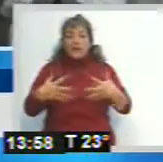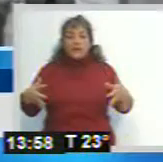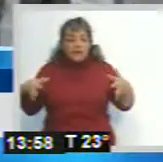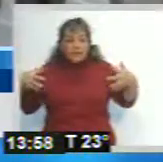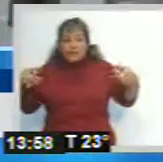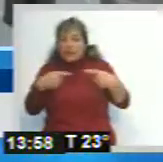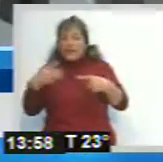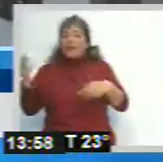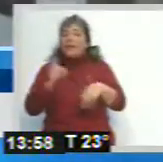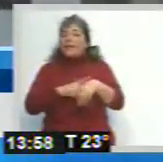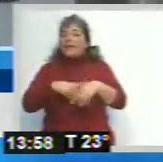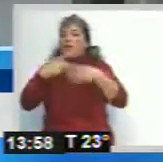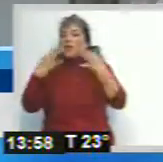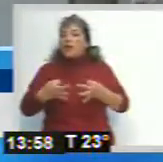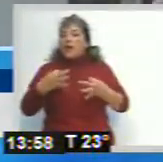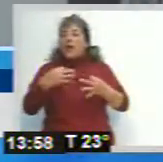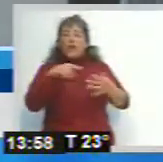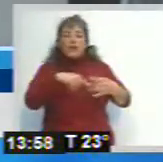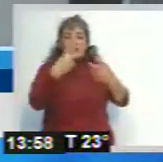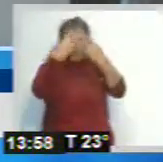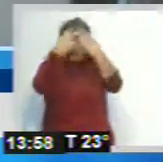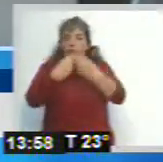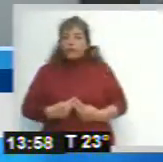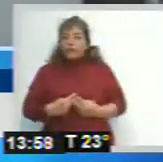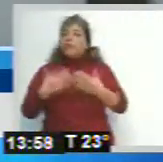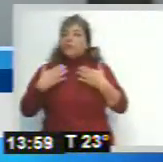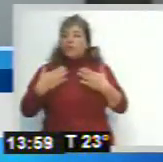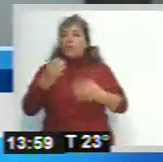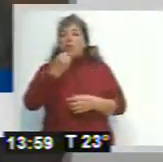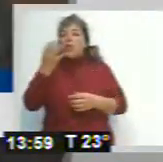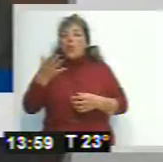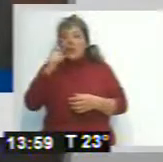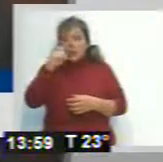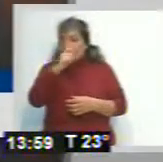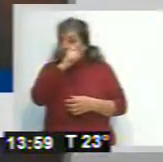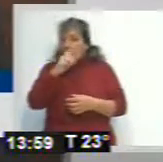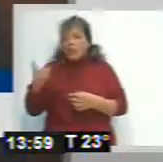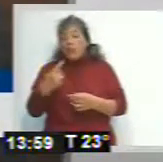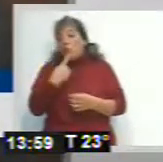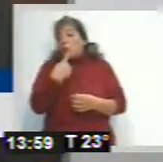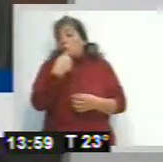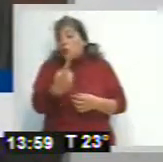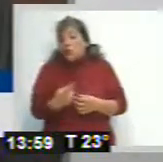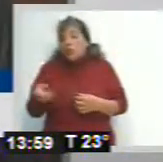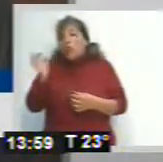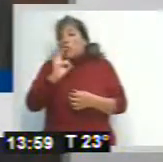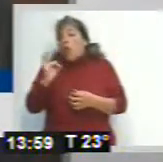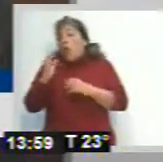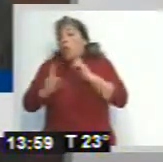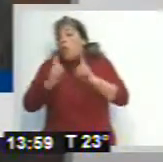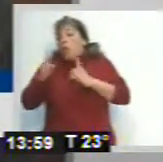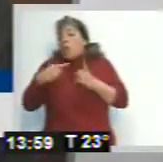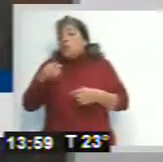que en tiempo real esas imágenes puedan estar a disponibilidad en cualquiera de estos centros por interconsultas o por cualquier otro tipo de